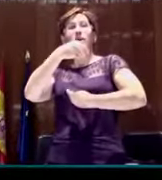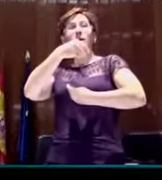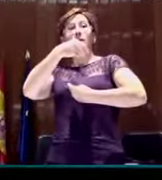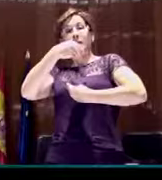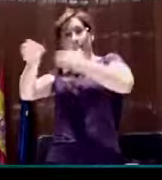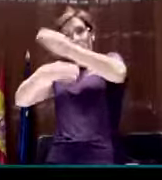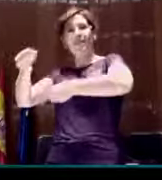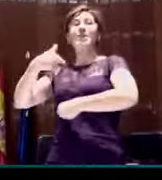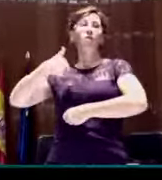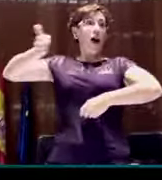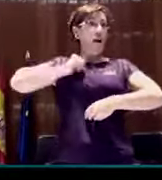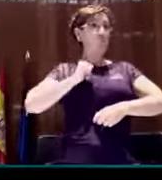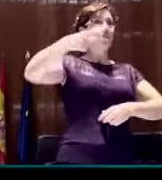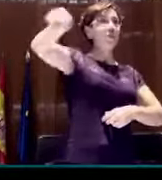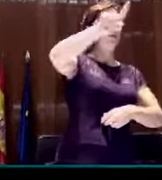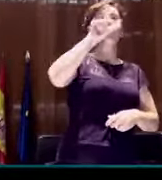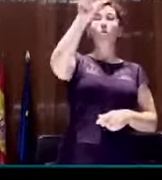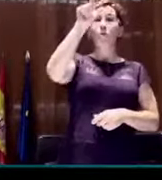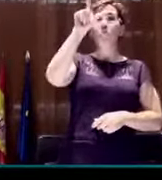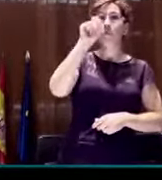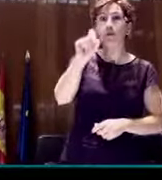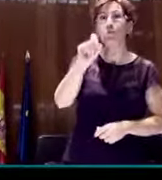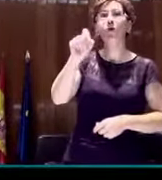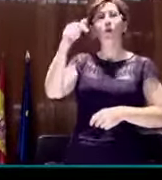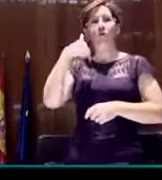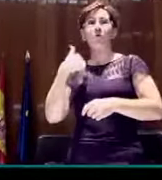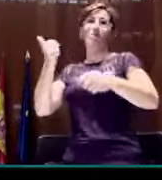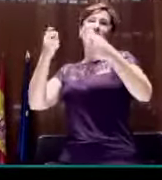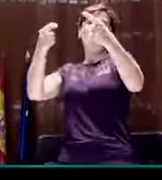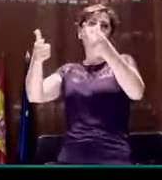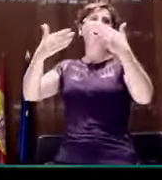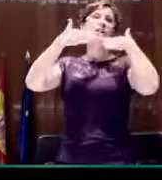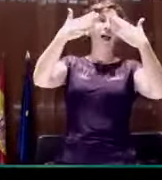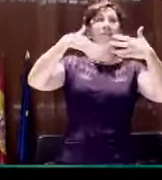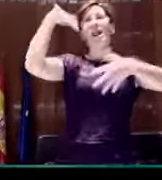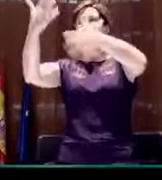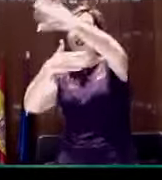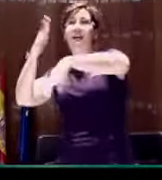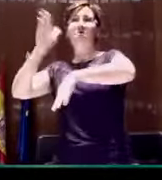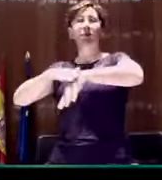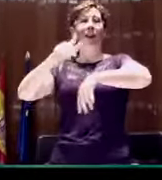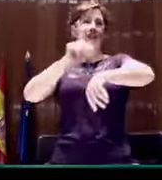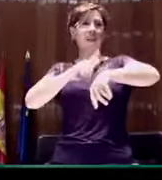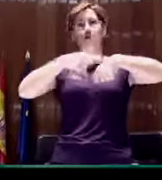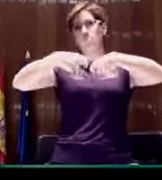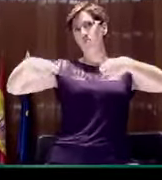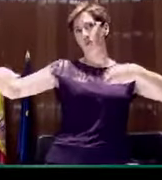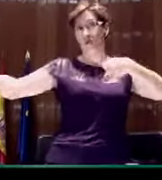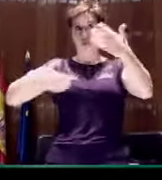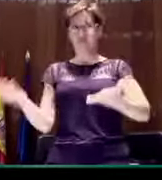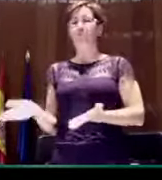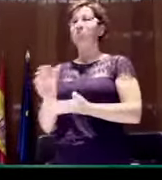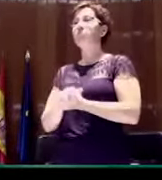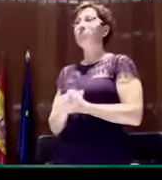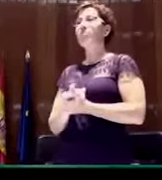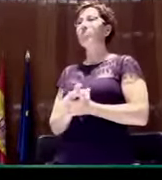dando los agradecimientos. Pues sé que pueden oír los agradecimientos al mismo tiempo que hacen esto. Y también como tarea